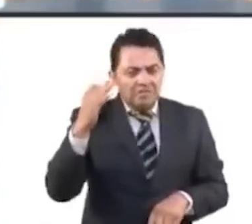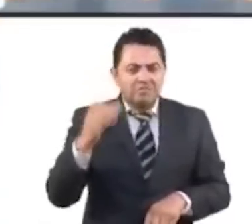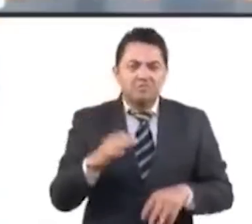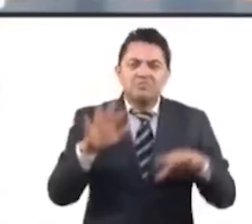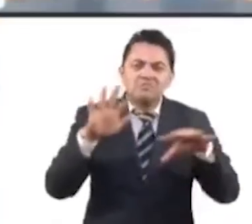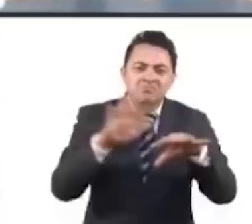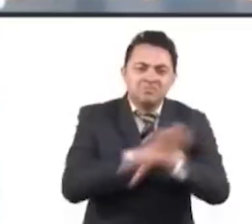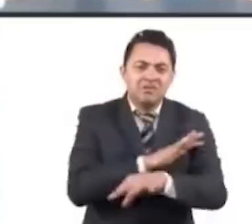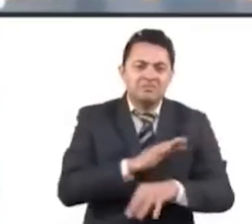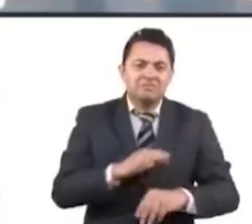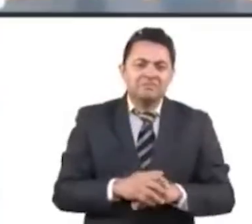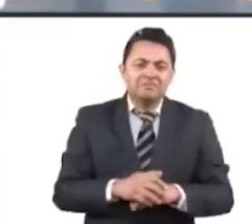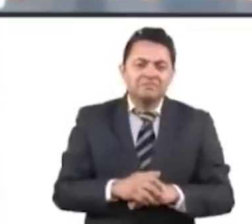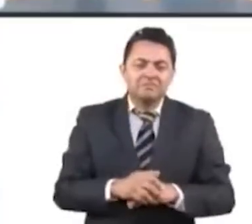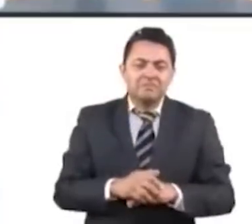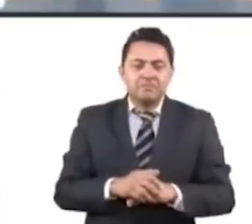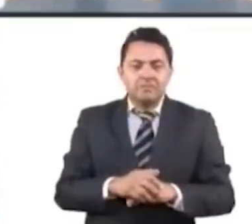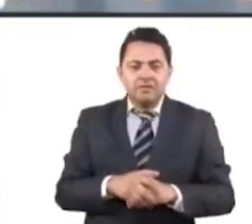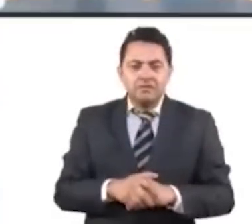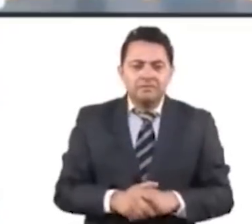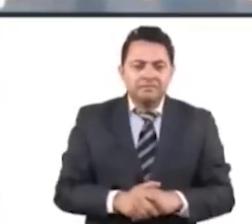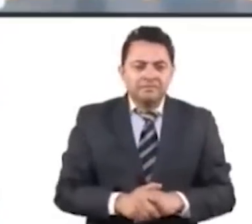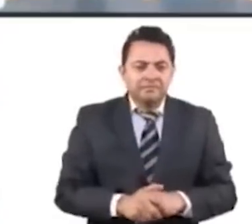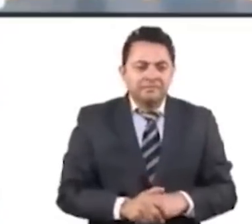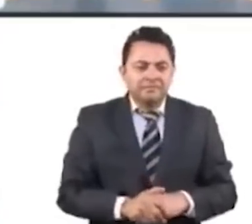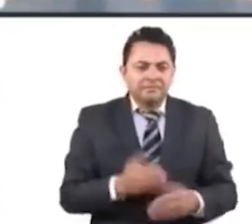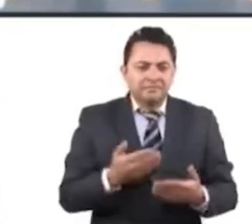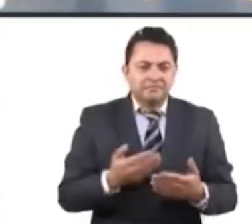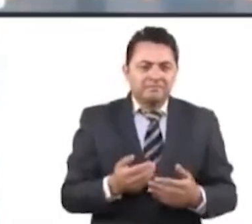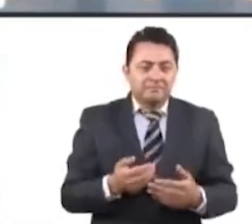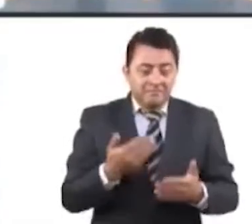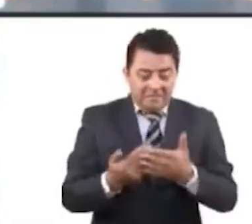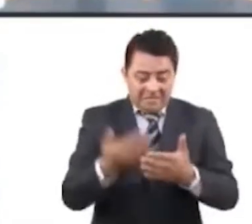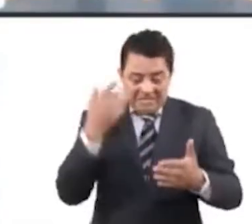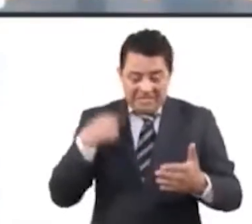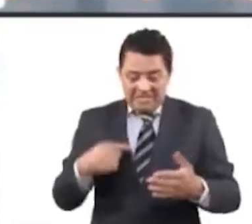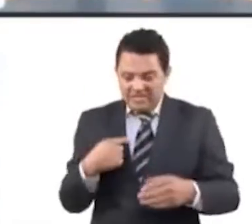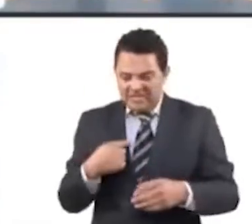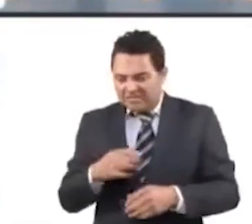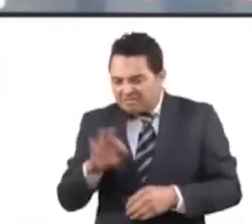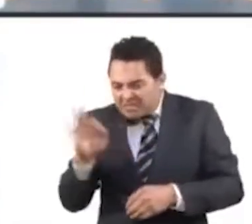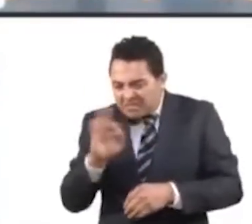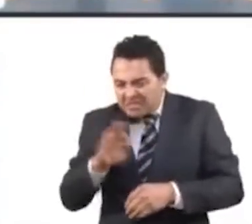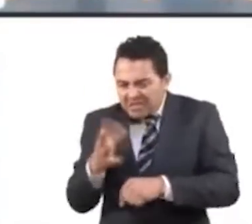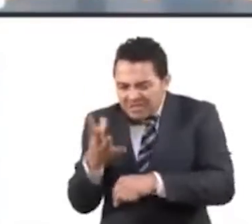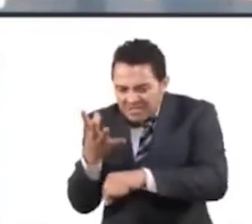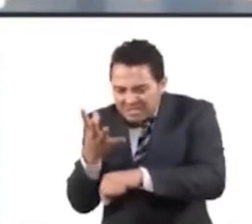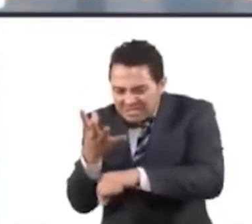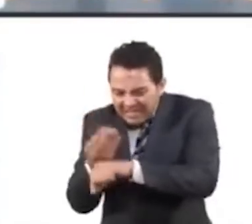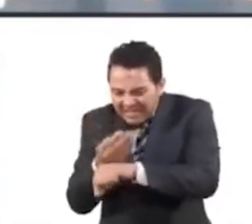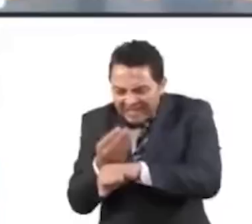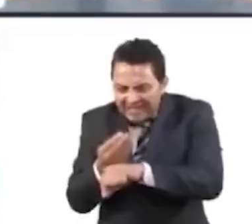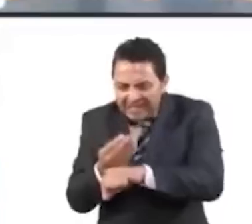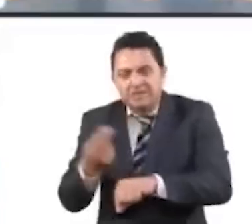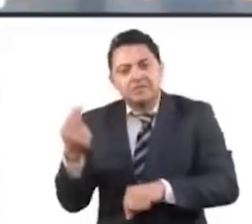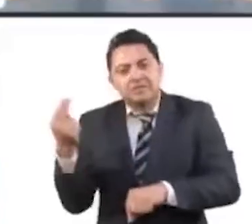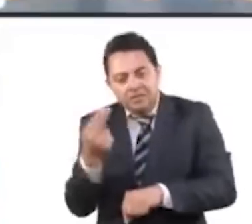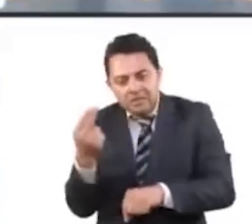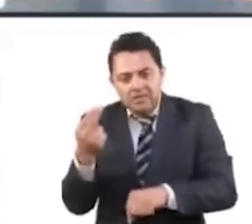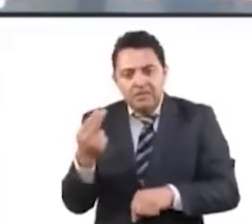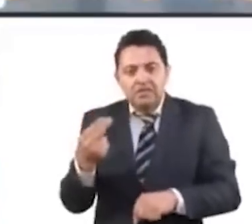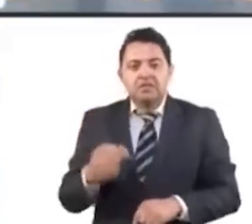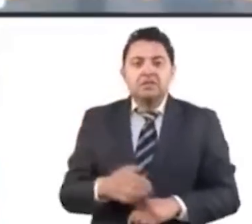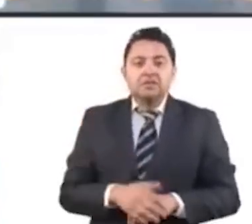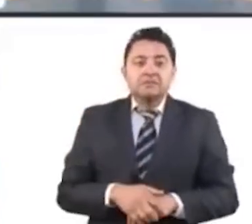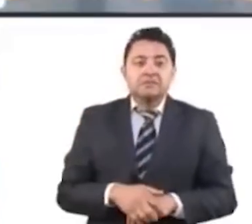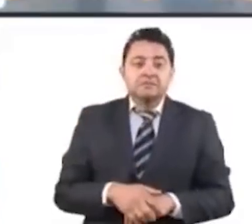el cambio de aquello que no estaba en buenas condiciones. Se encontró en su momento